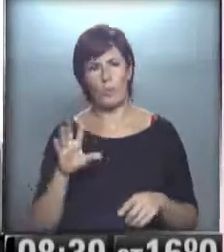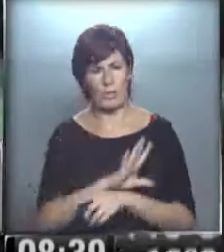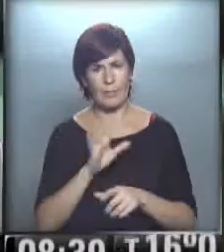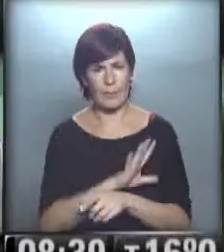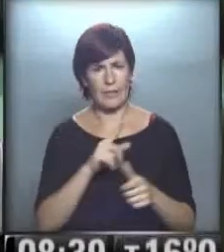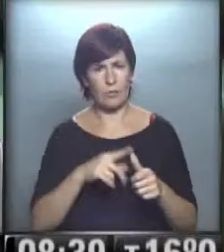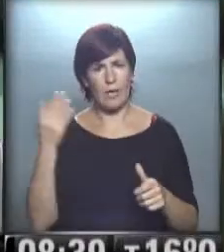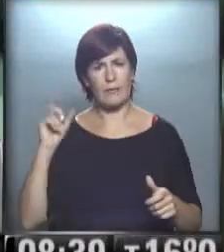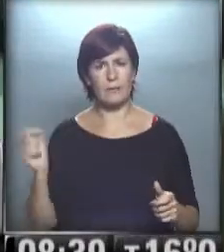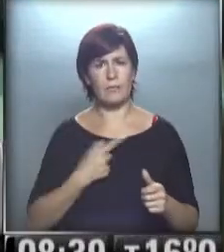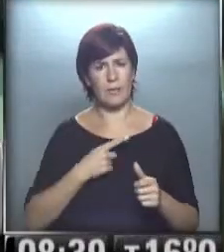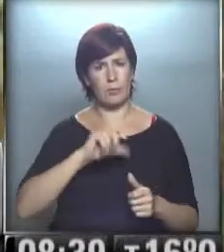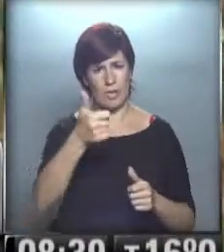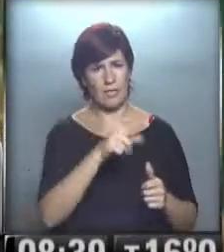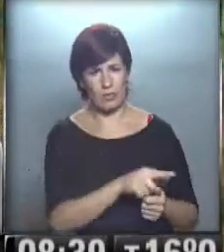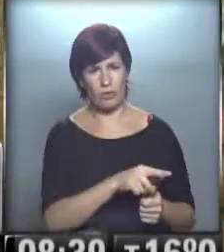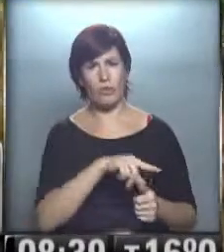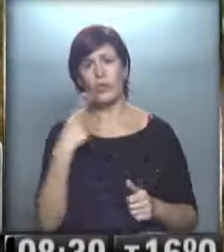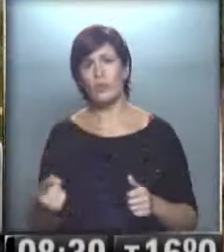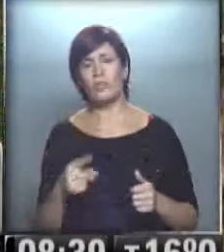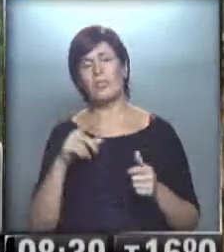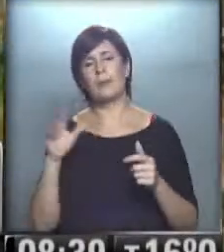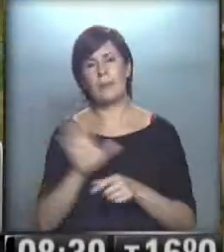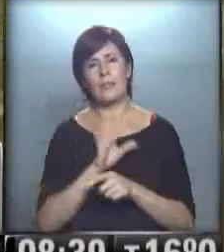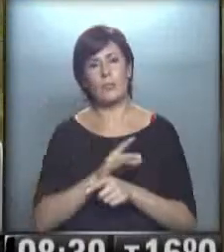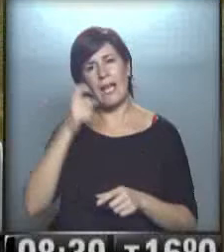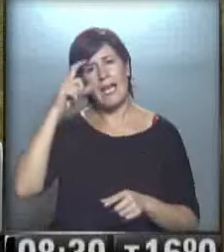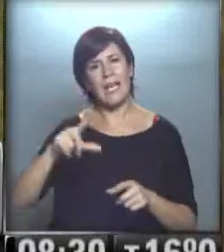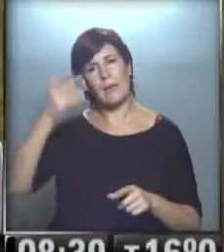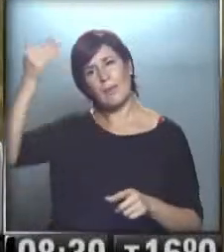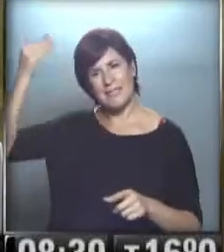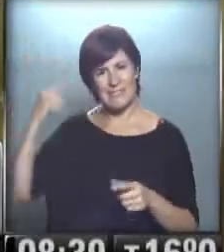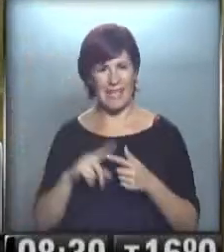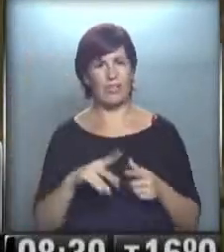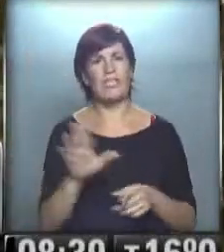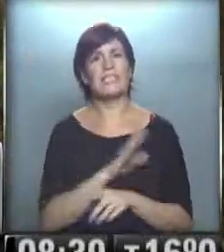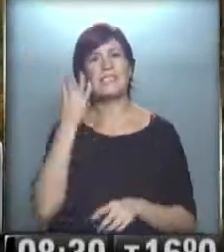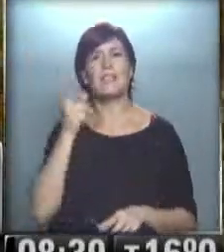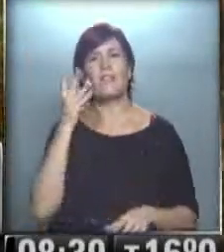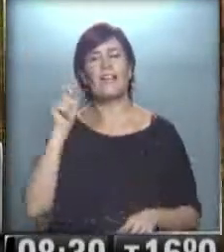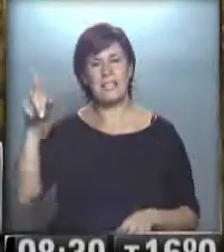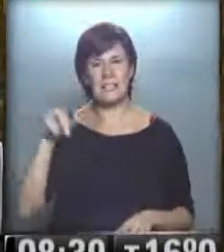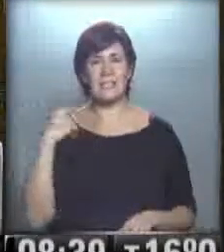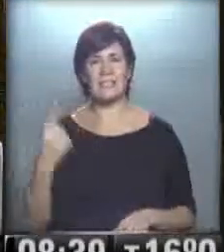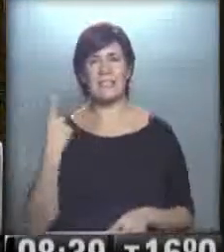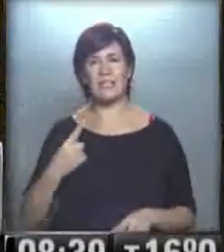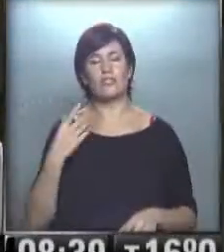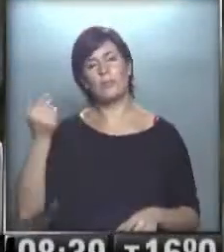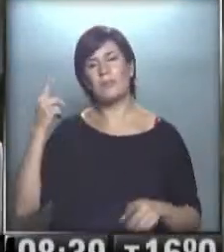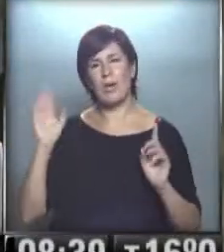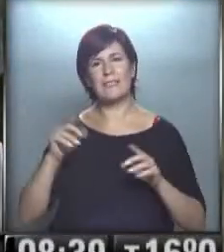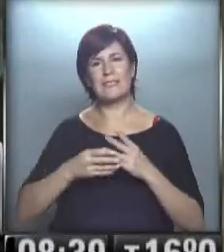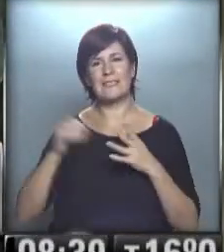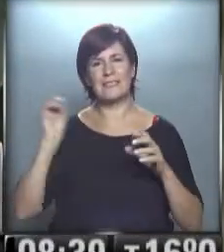viene de ganar Uncertain Regard. Esto es el pasado, más cine francés. Es cine francés, factura francesa para el director de La Separación,